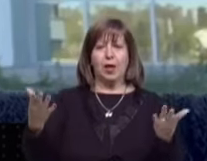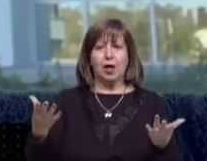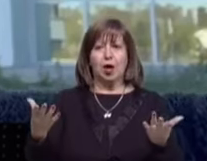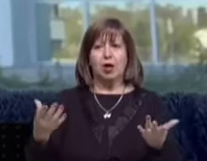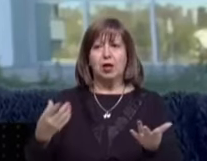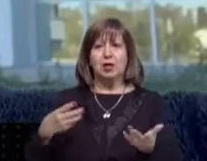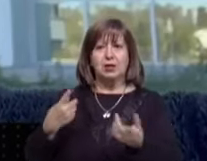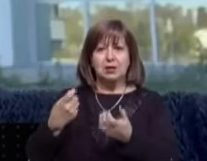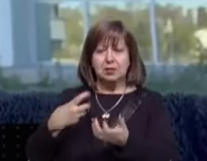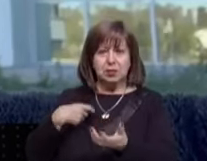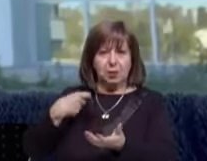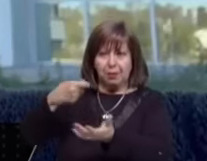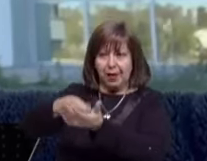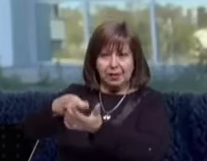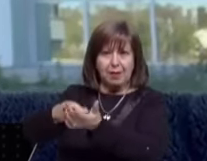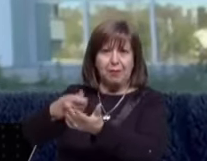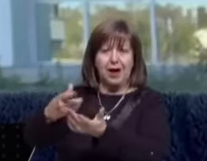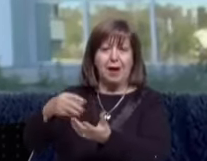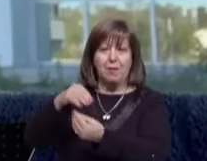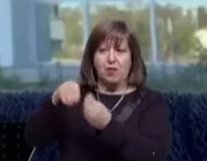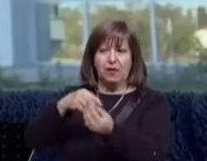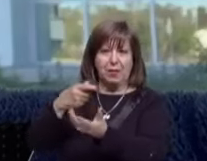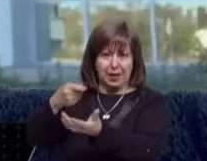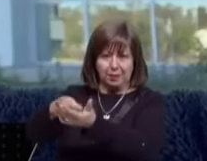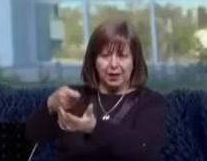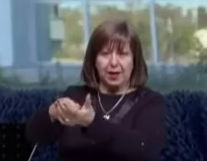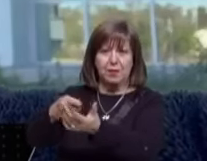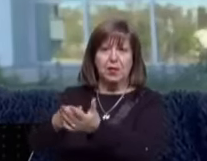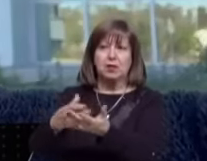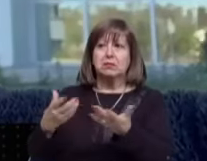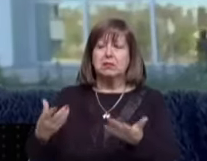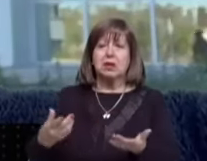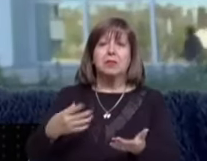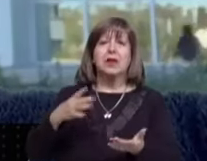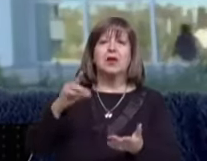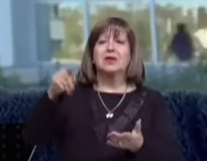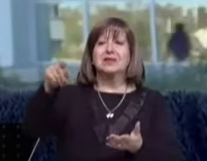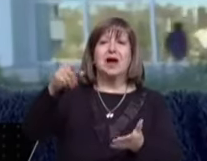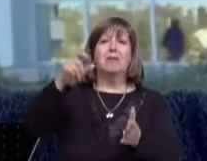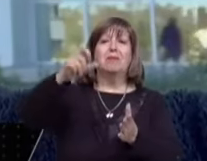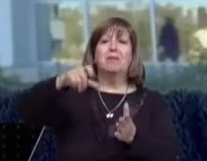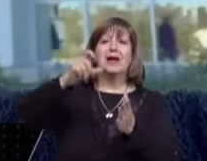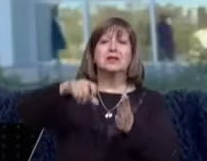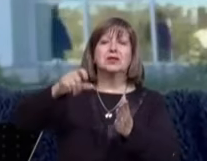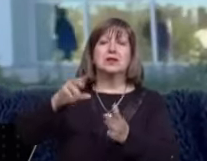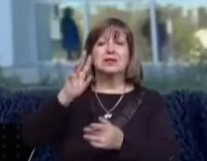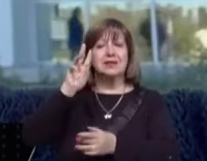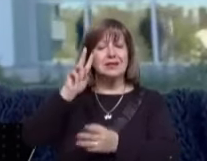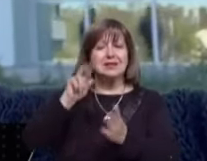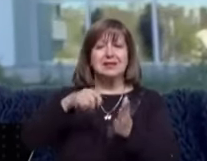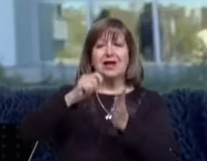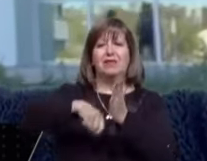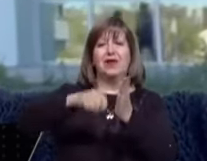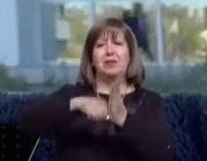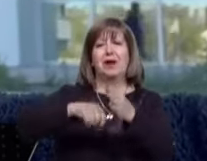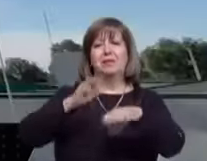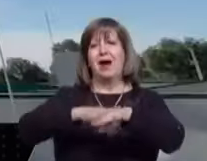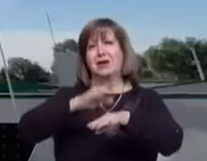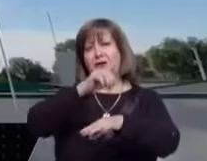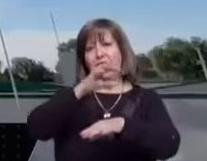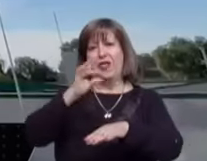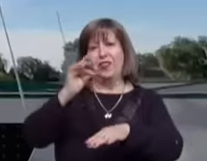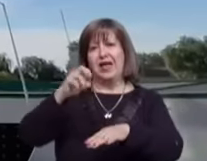esta gente necesita que que por lo menos Daniel Paco firme ciertas autorizaciones para poder iniciar esas